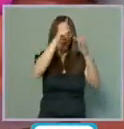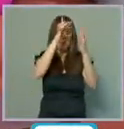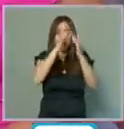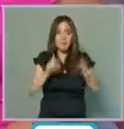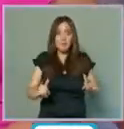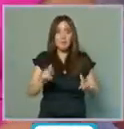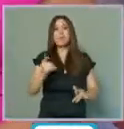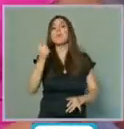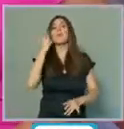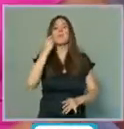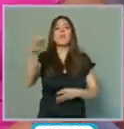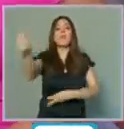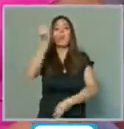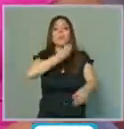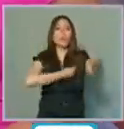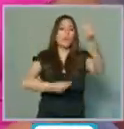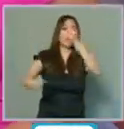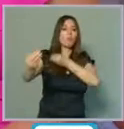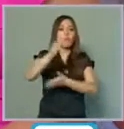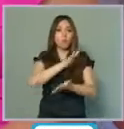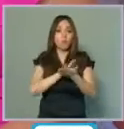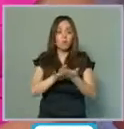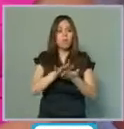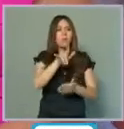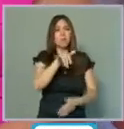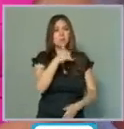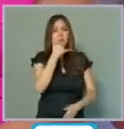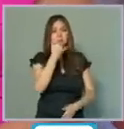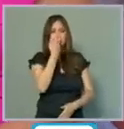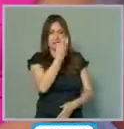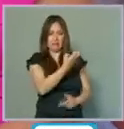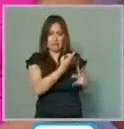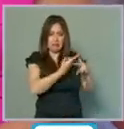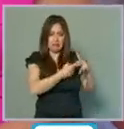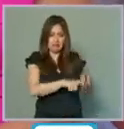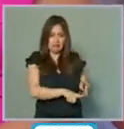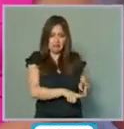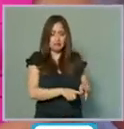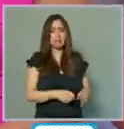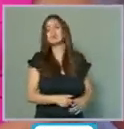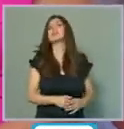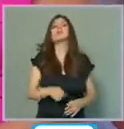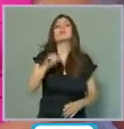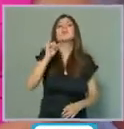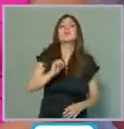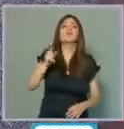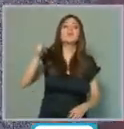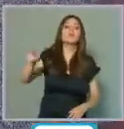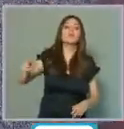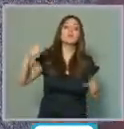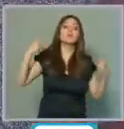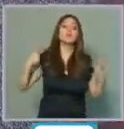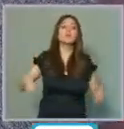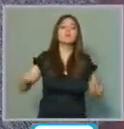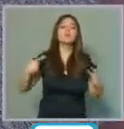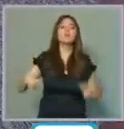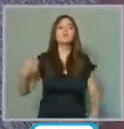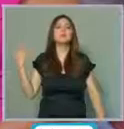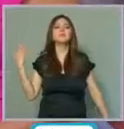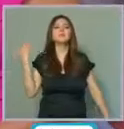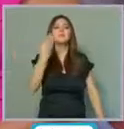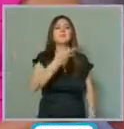literal sí empezó todo por unos pasteles. Vamos a ver, fue uno de las reclamaciones. Ok. Y se llamó